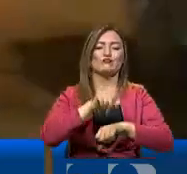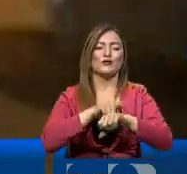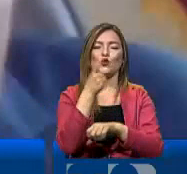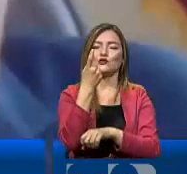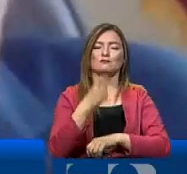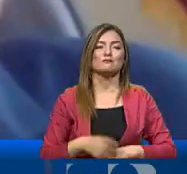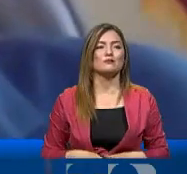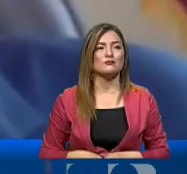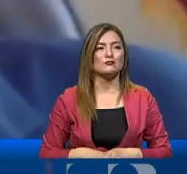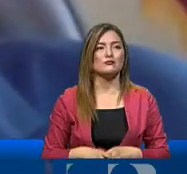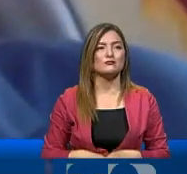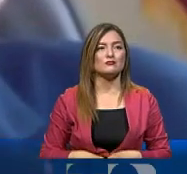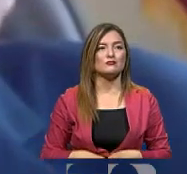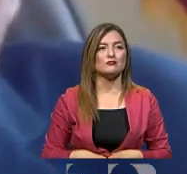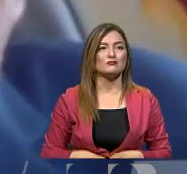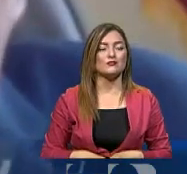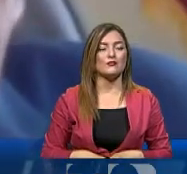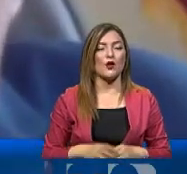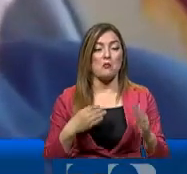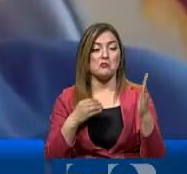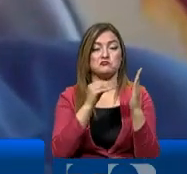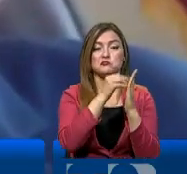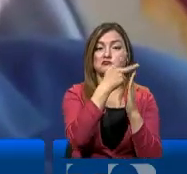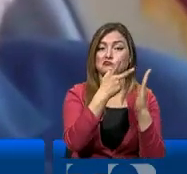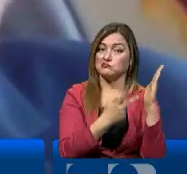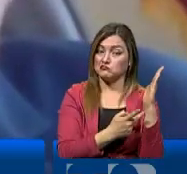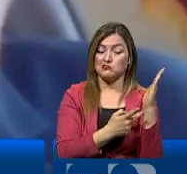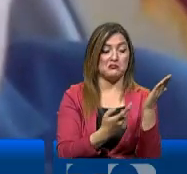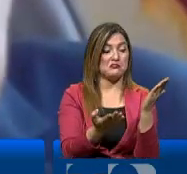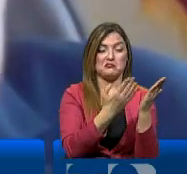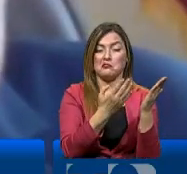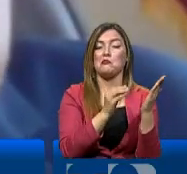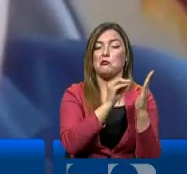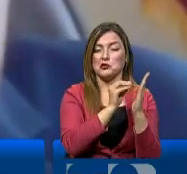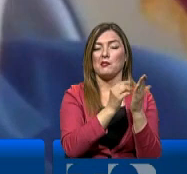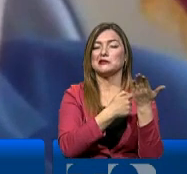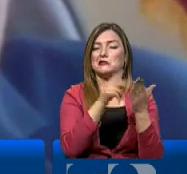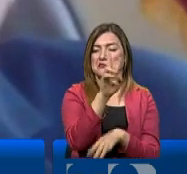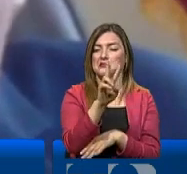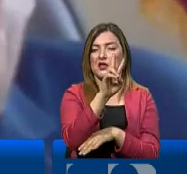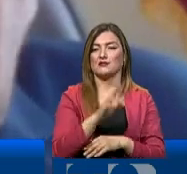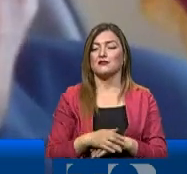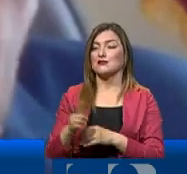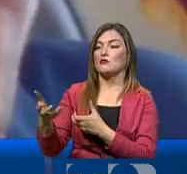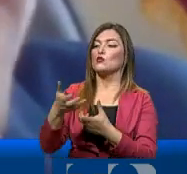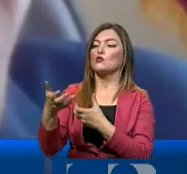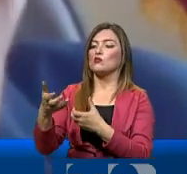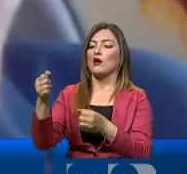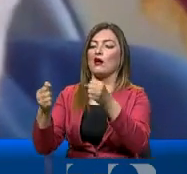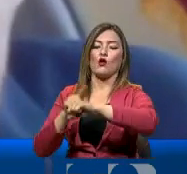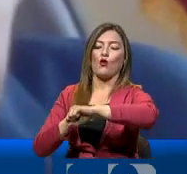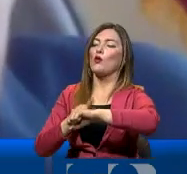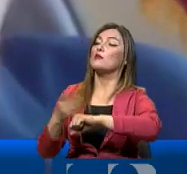11 horas. A través de la bitácora que lo manejan ahí en el cuerpo de bomberos, saber a qué hora salió el